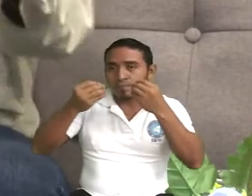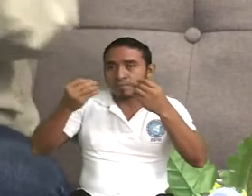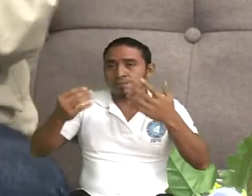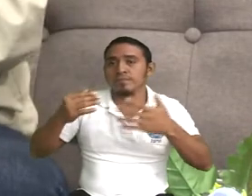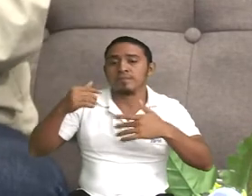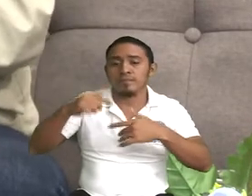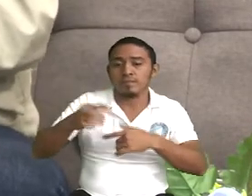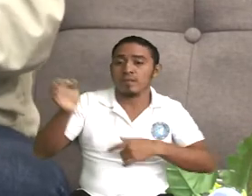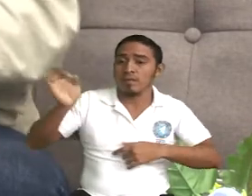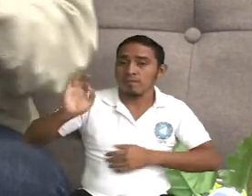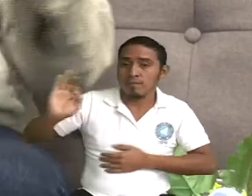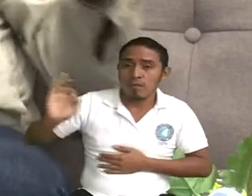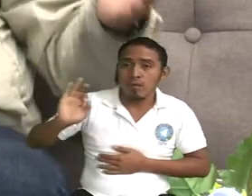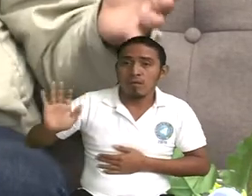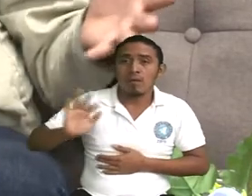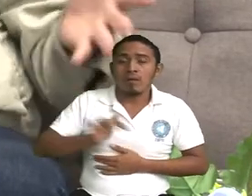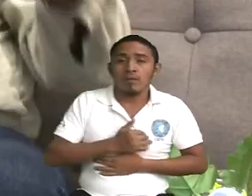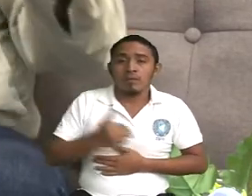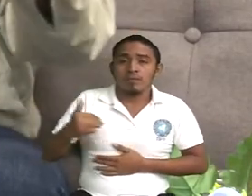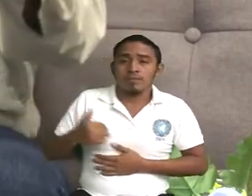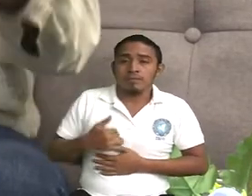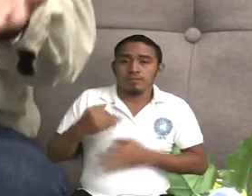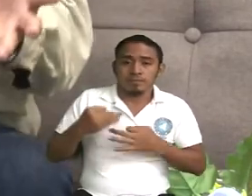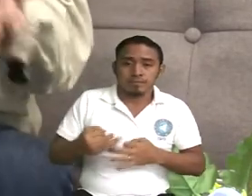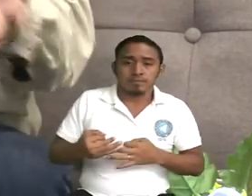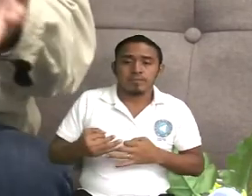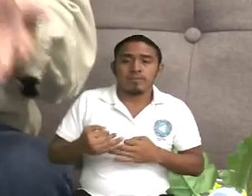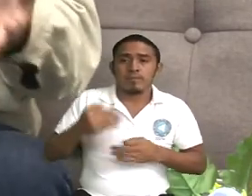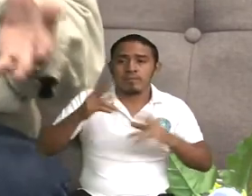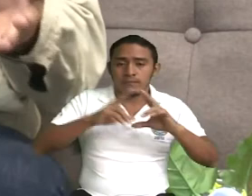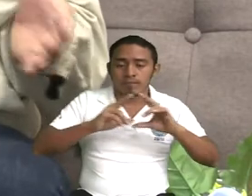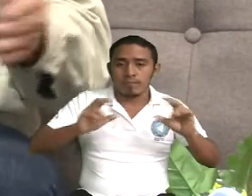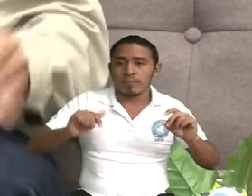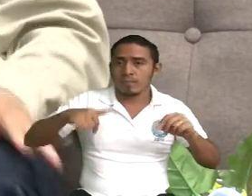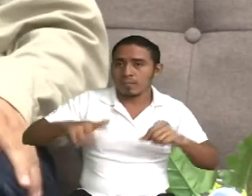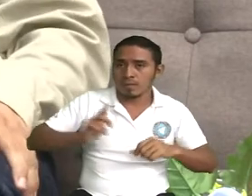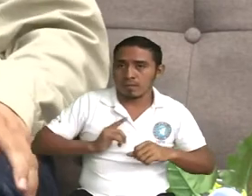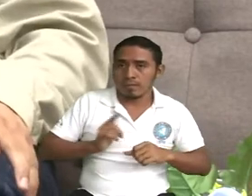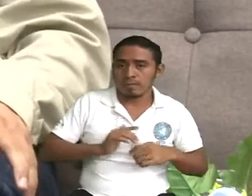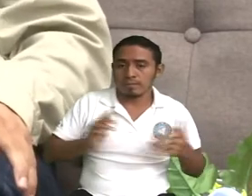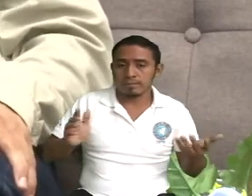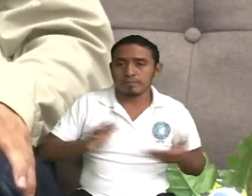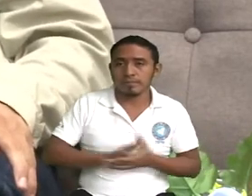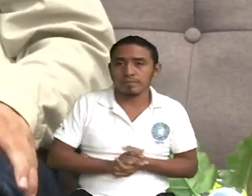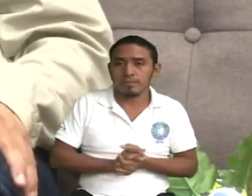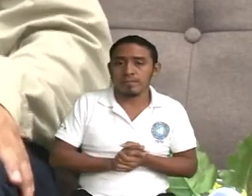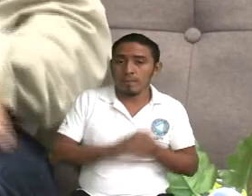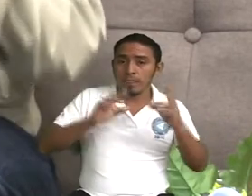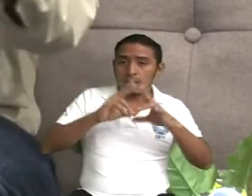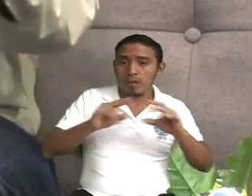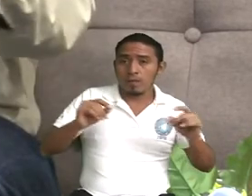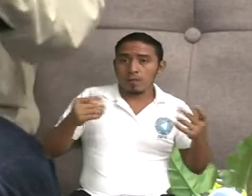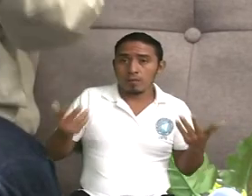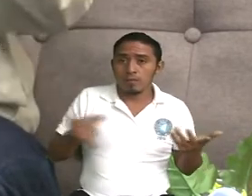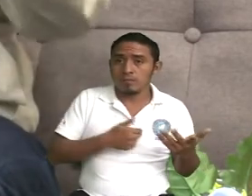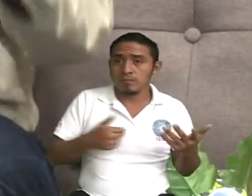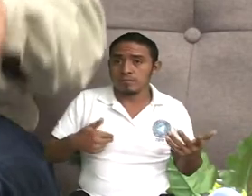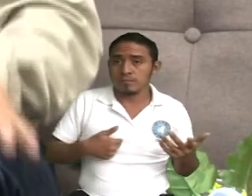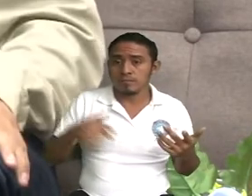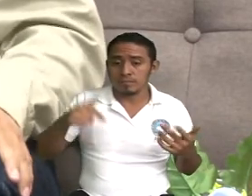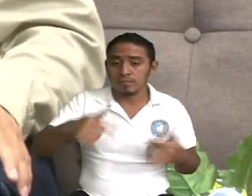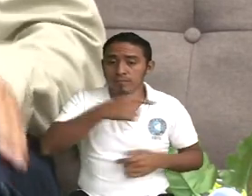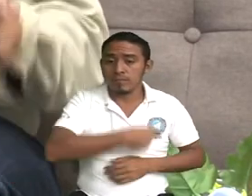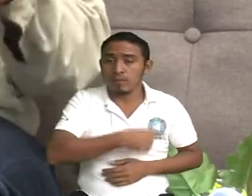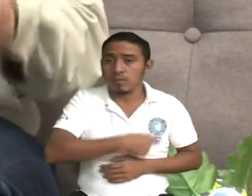van de esa manera construyendo el país que tenemos. El país que tenemos no se construye desde la